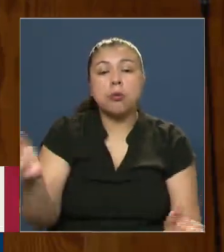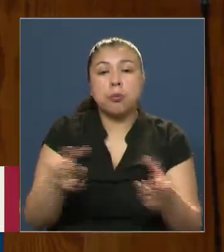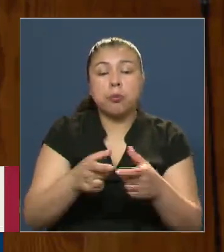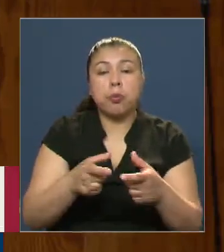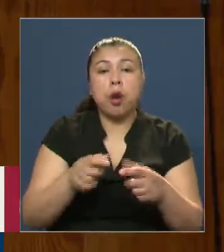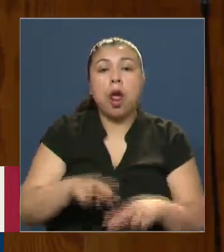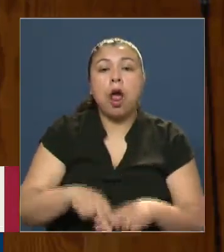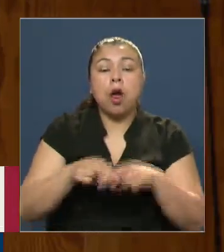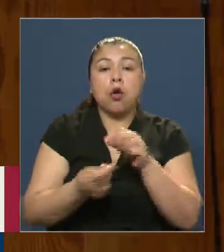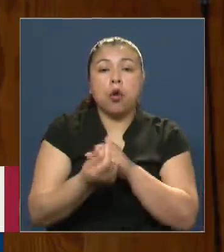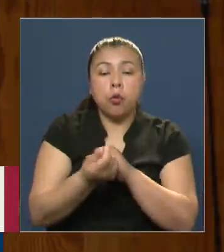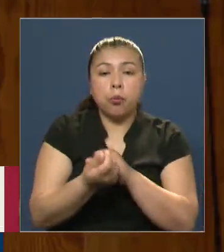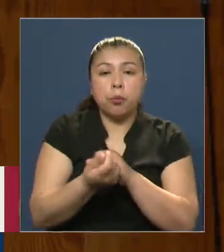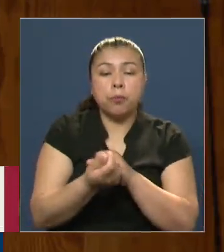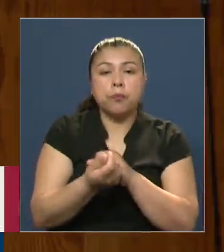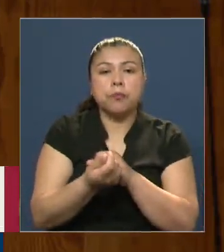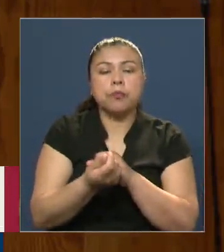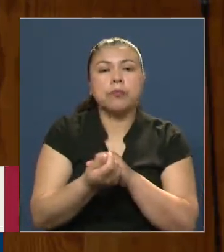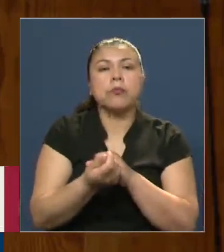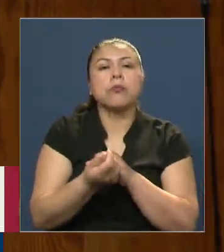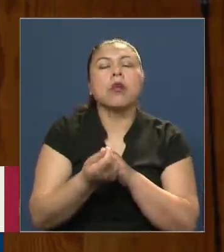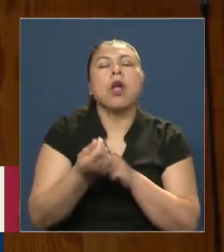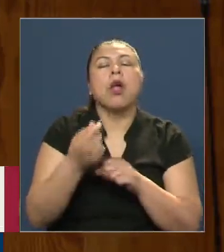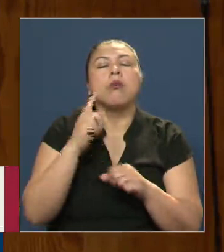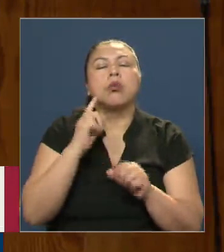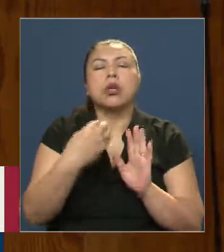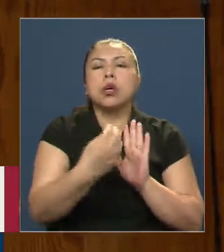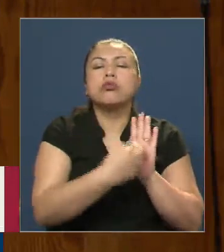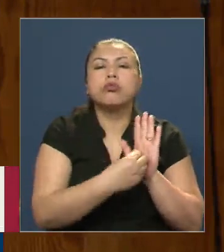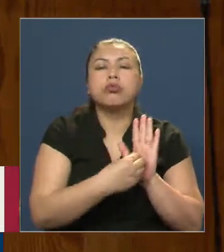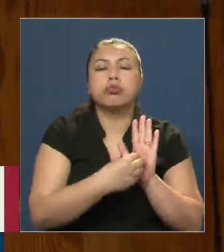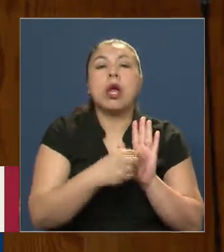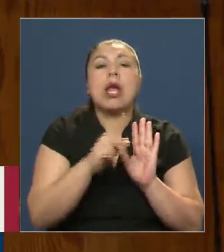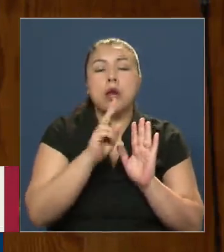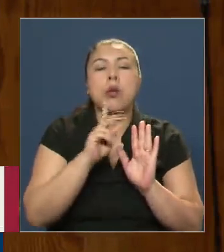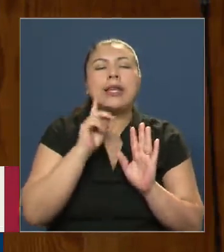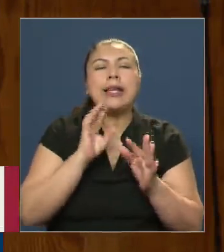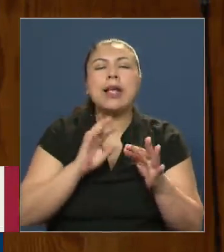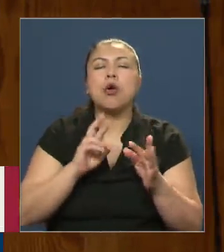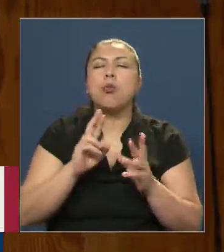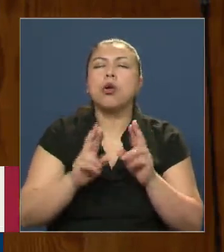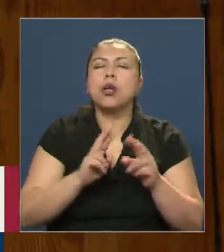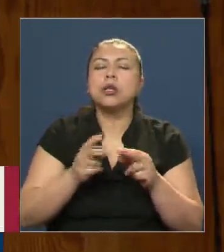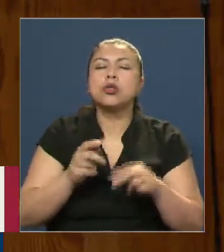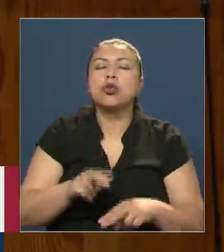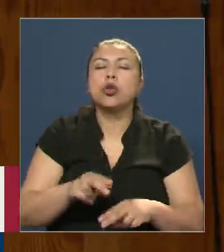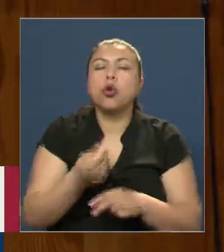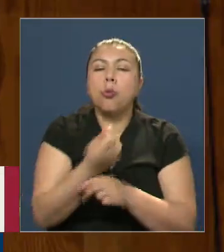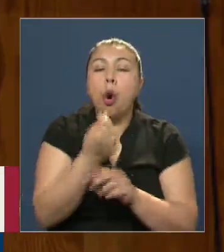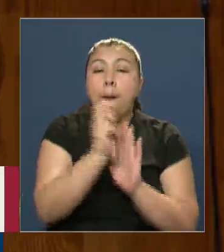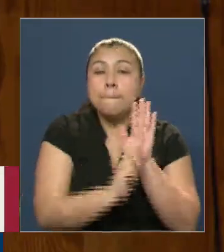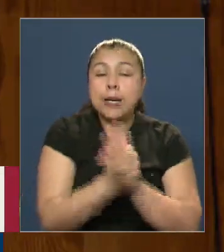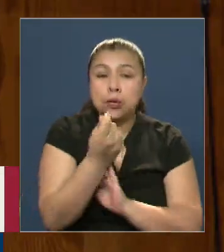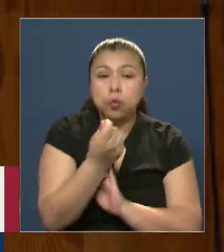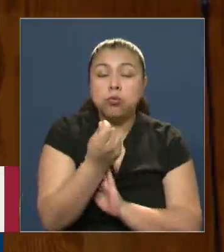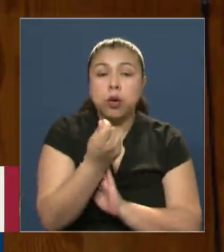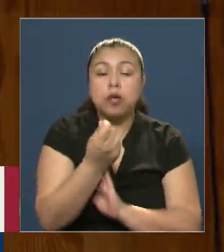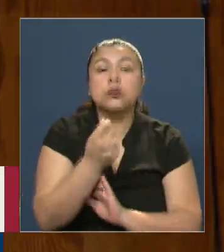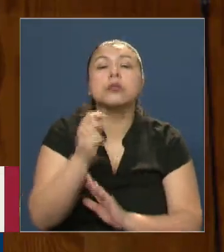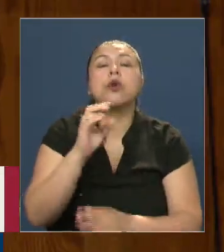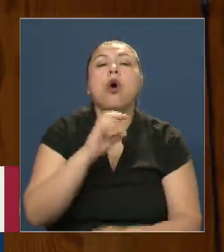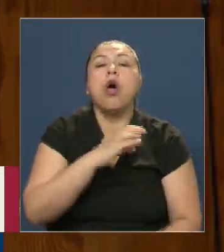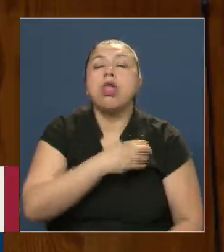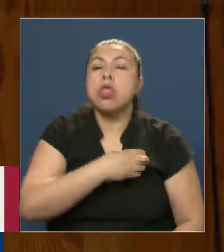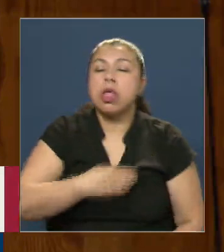de Hacienda por tener incidencia en materia presupuestaria o financiera del Estado. Como consecuencia de los